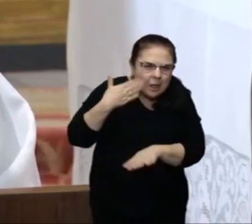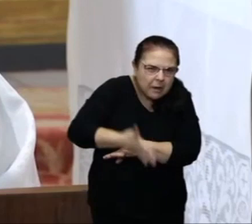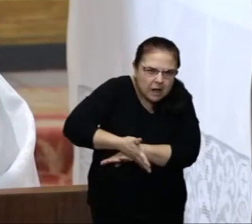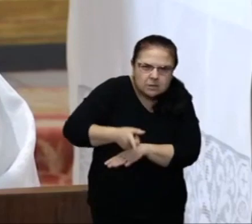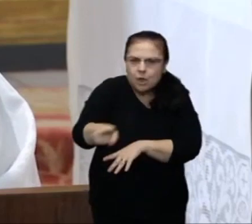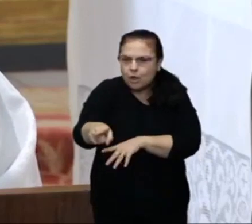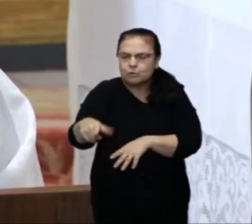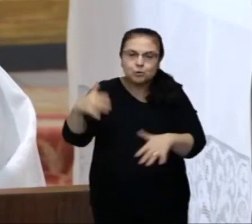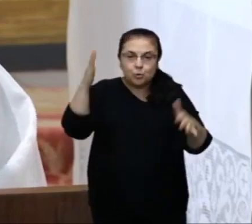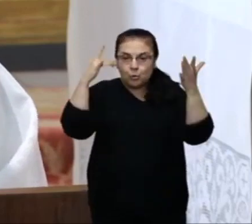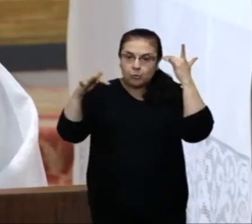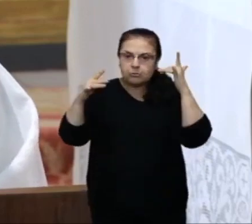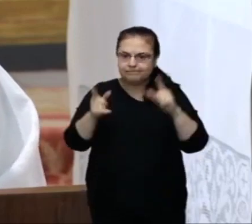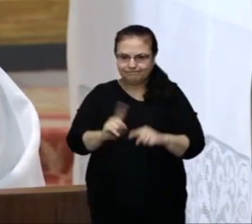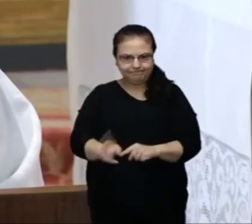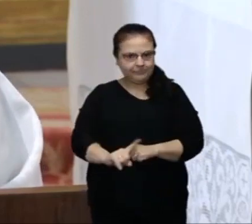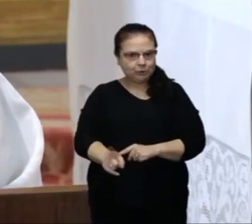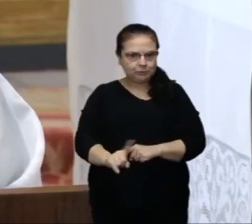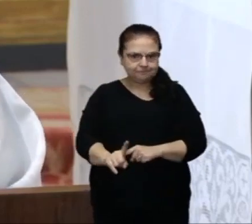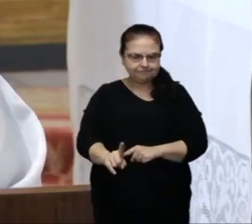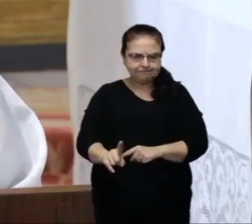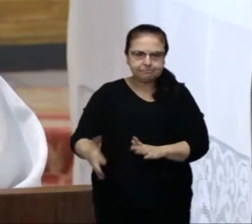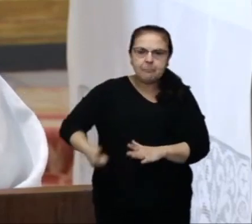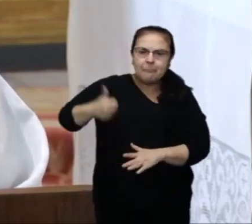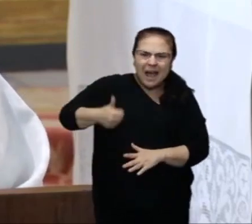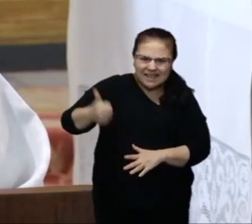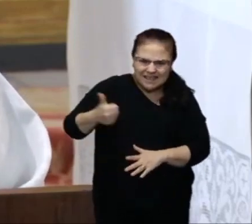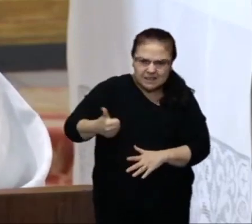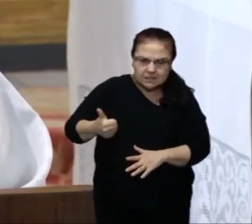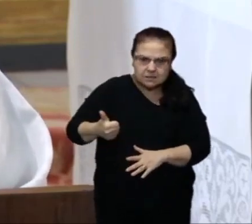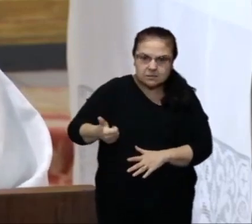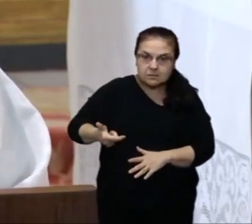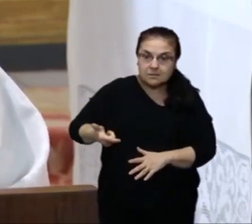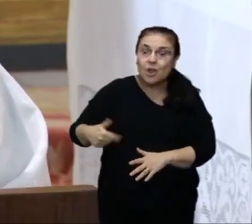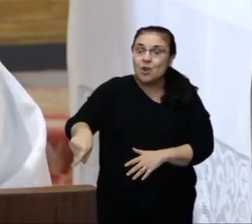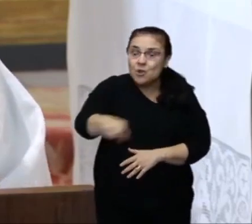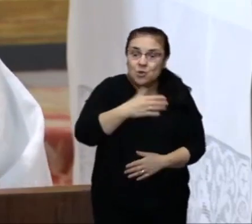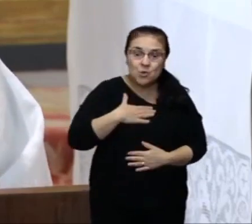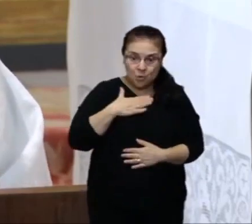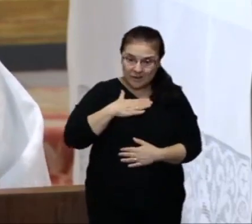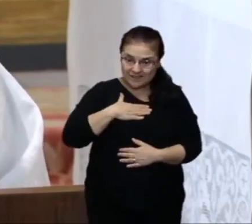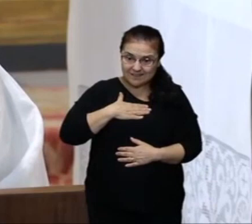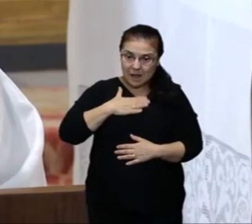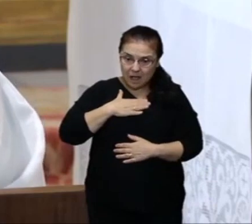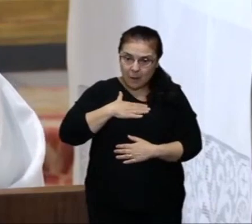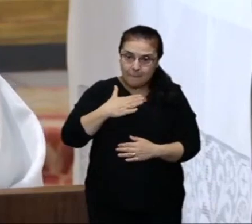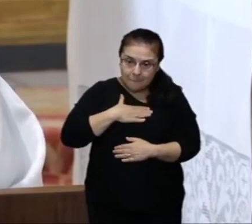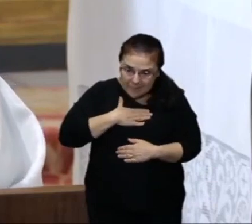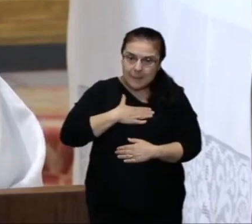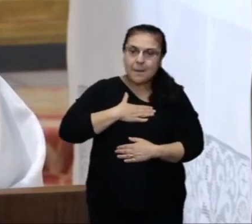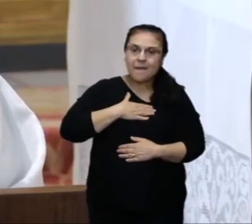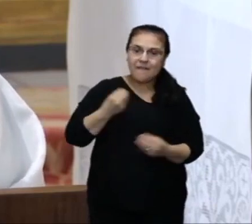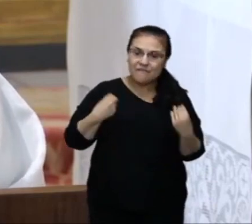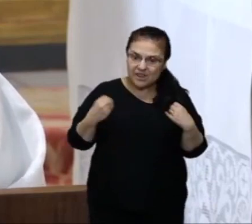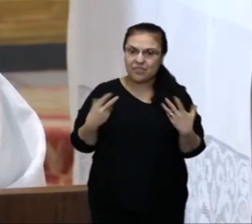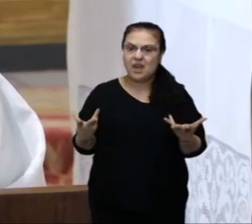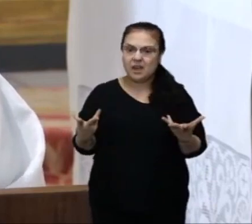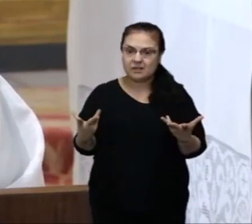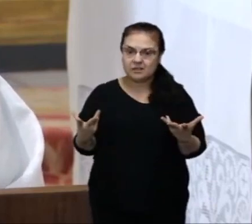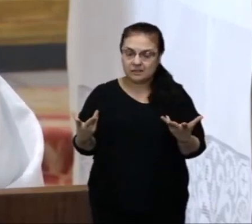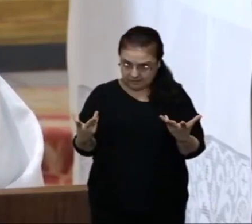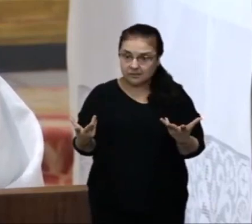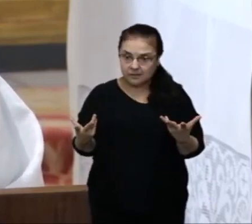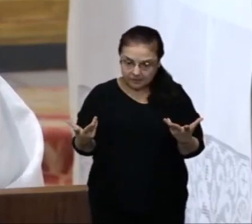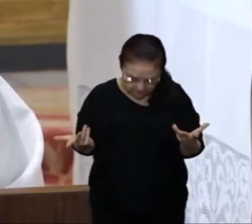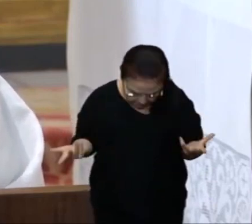despistado? ¿Estás despistada? No, es sobre todo lo que nosotros estamos haciendo con nuestra vida. ¿De qué poco nos serviría decir que